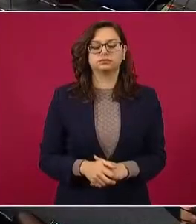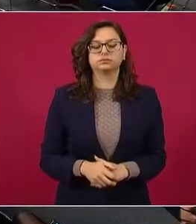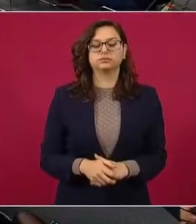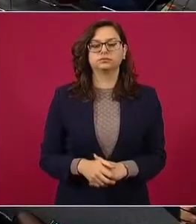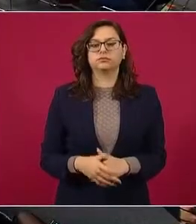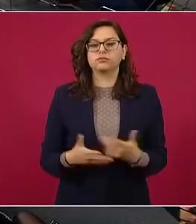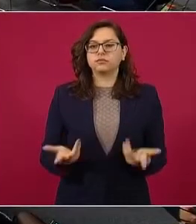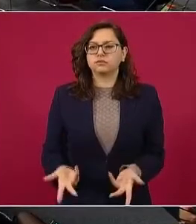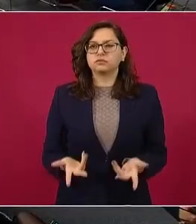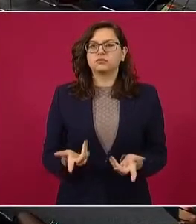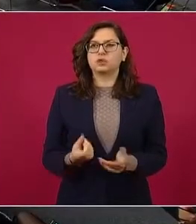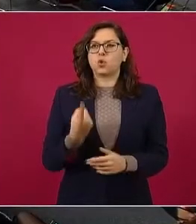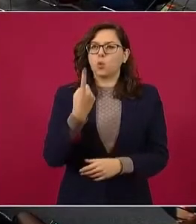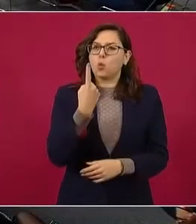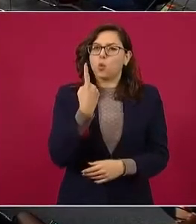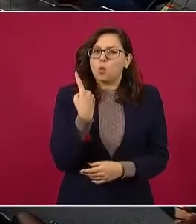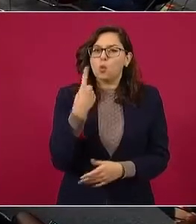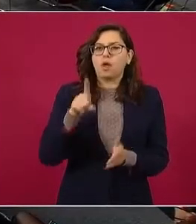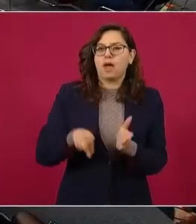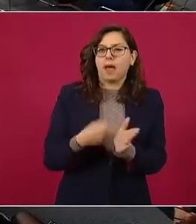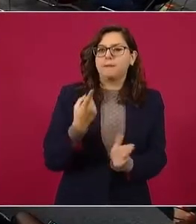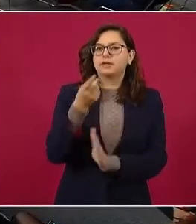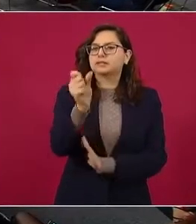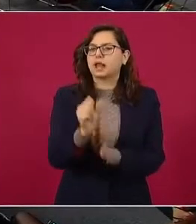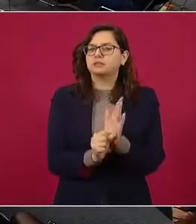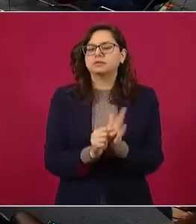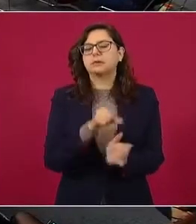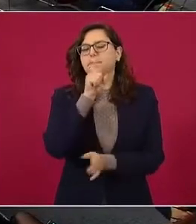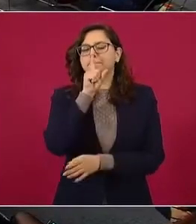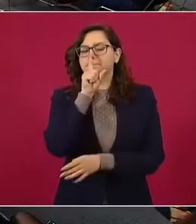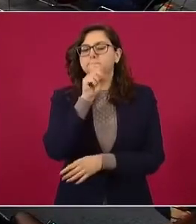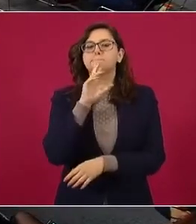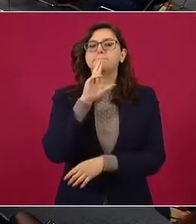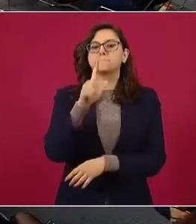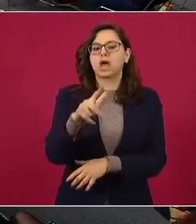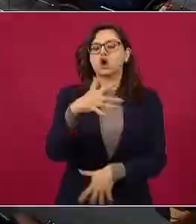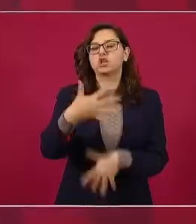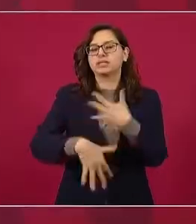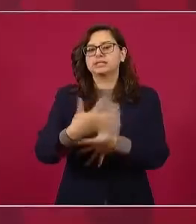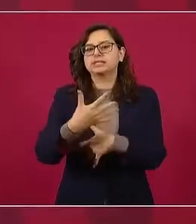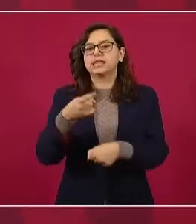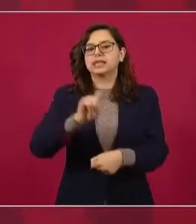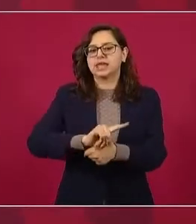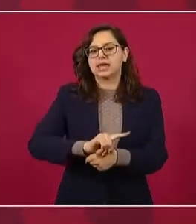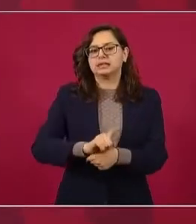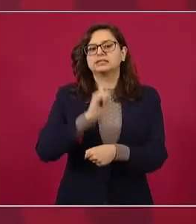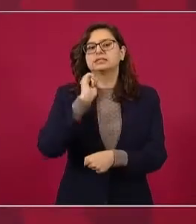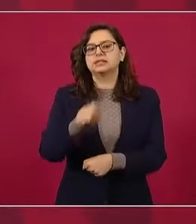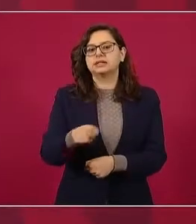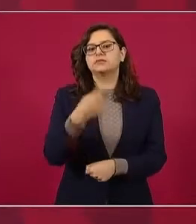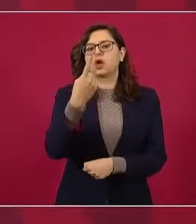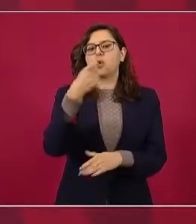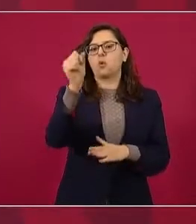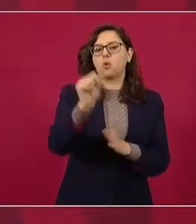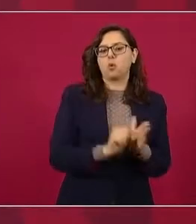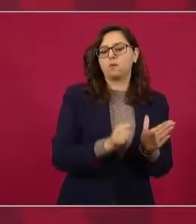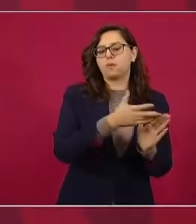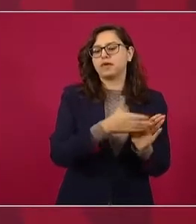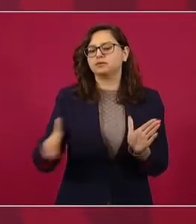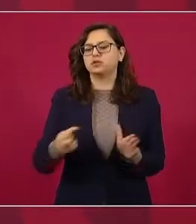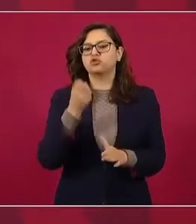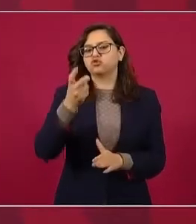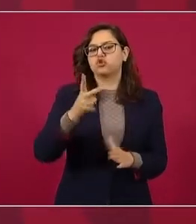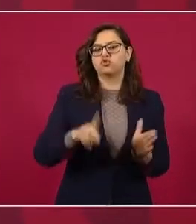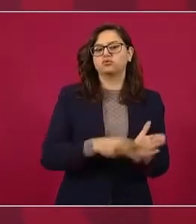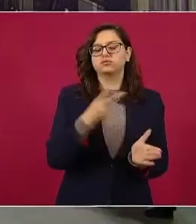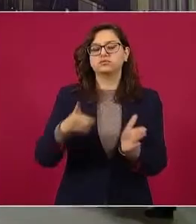adelantarlo, no hacerlo cada mes, sino hacer 2 por mes, o sea, que se informe sobre